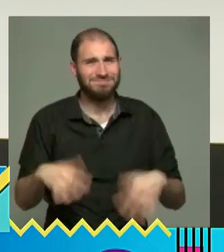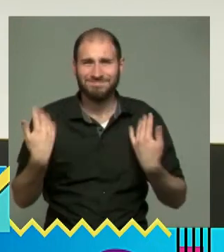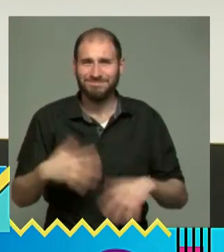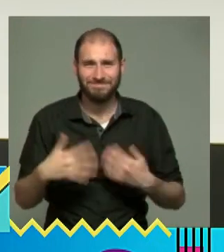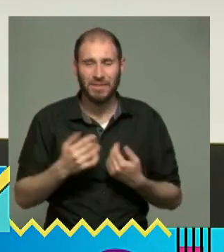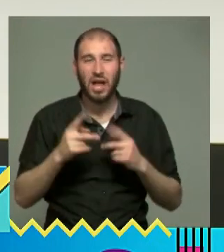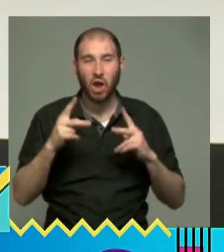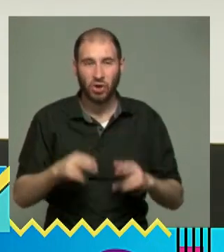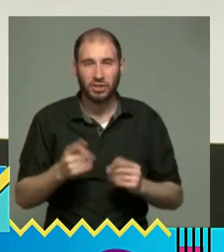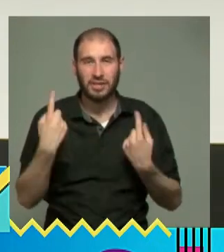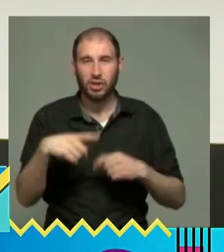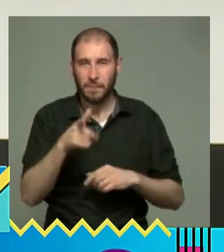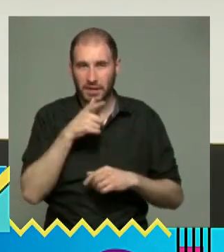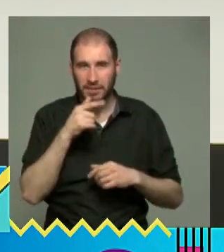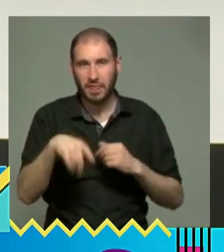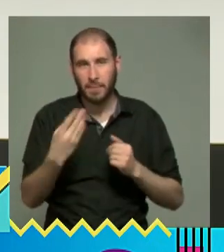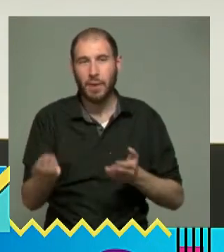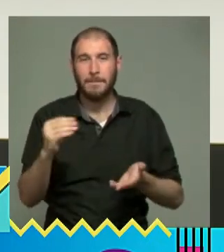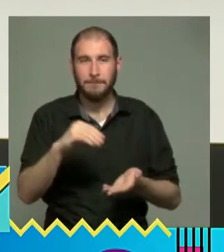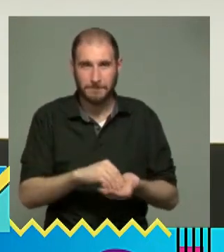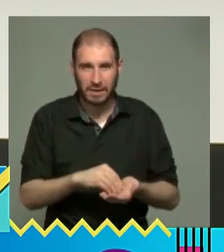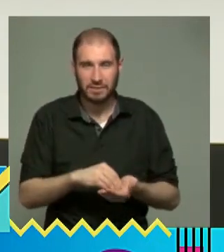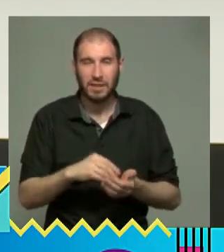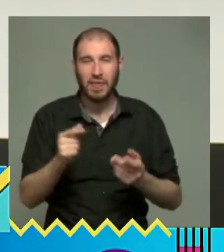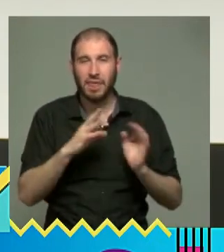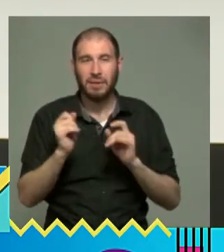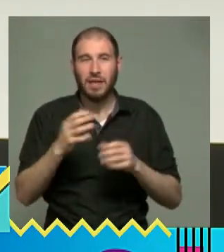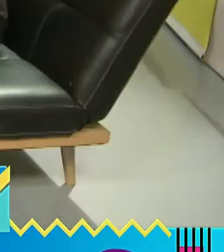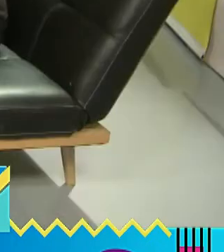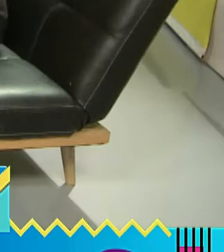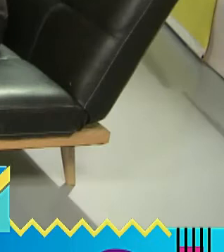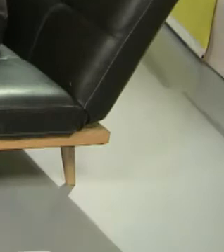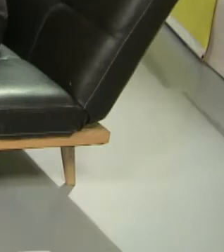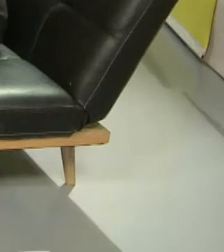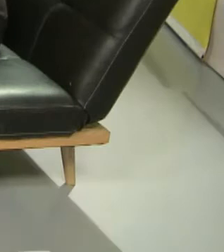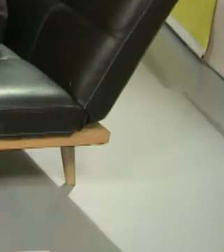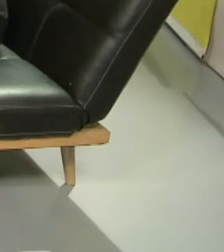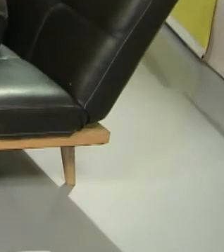que vamos a ir a un corte en Distintos Parecidos. Enseguida seguimos con el debate de aborto.